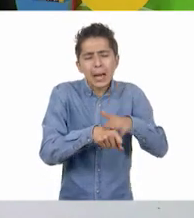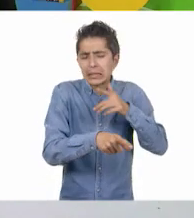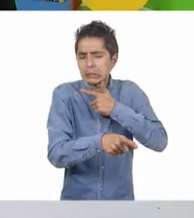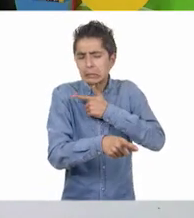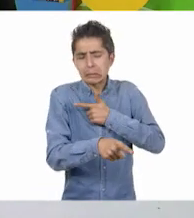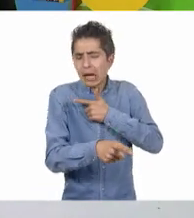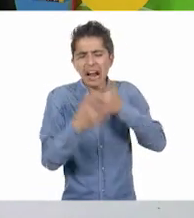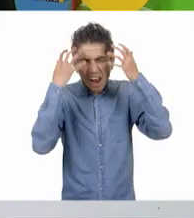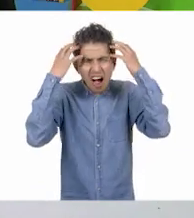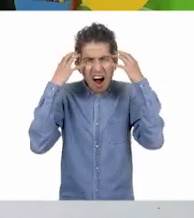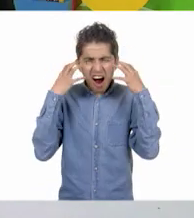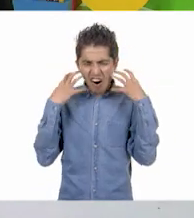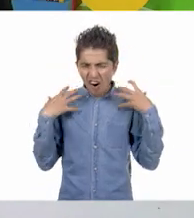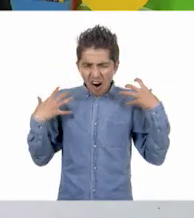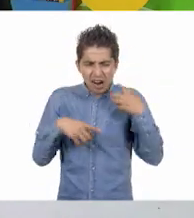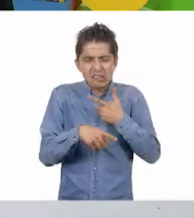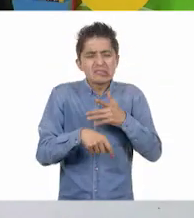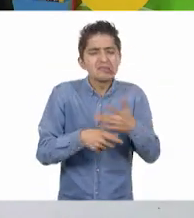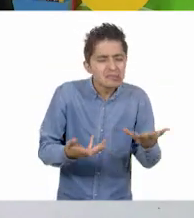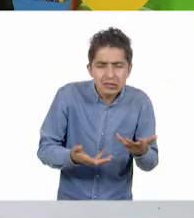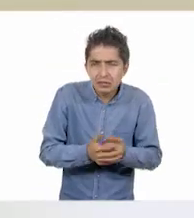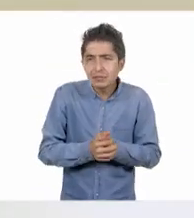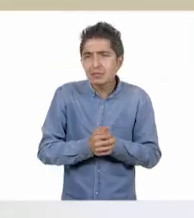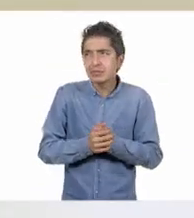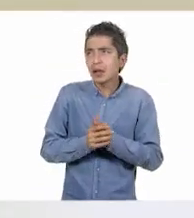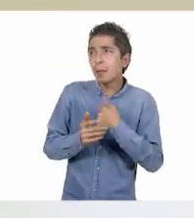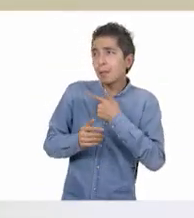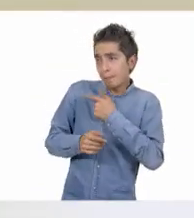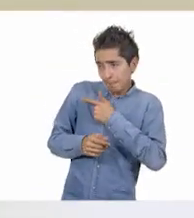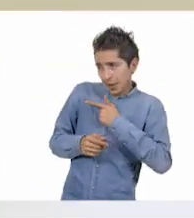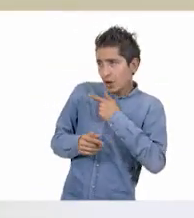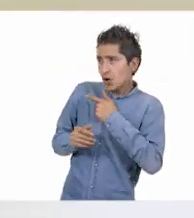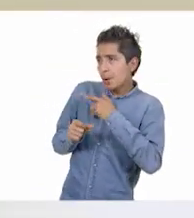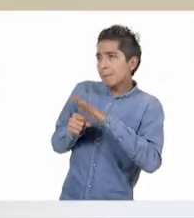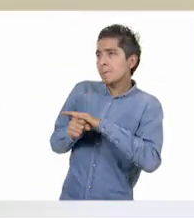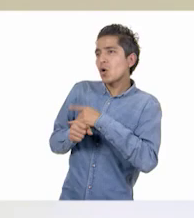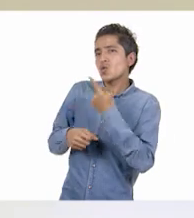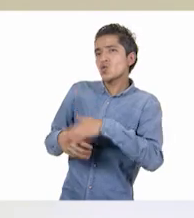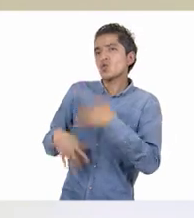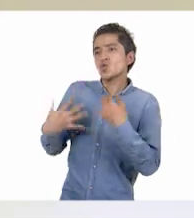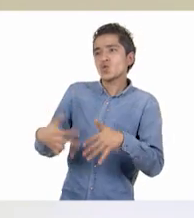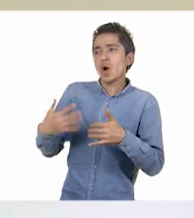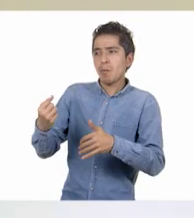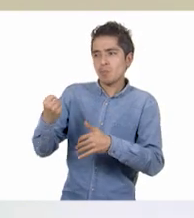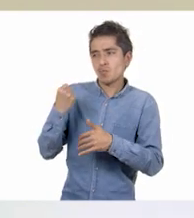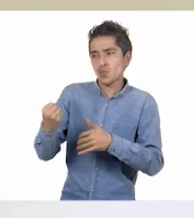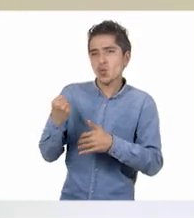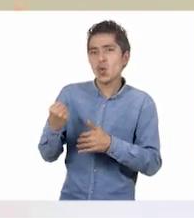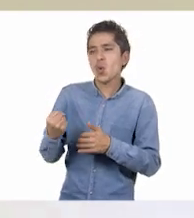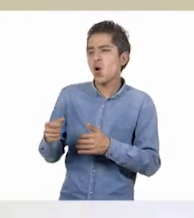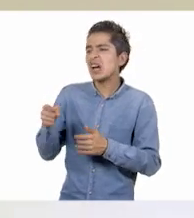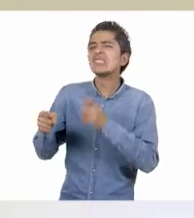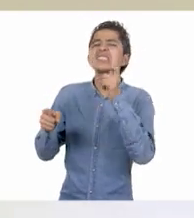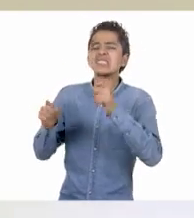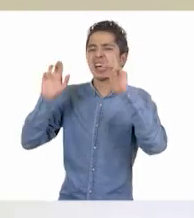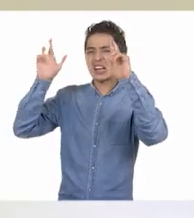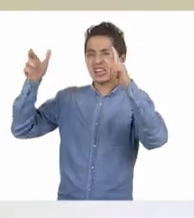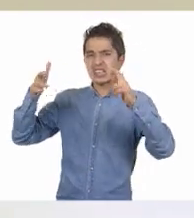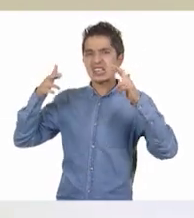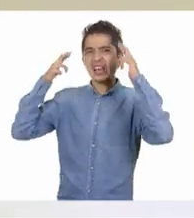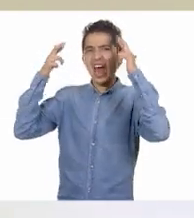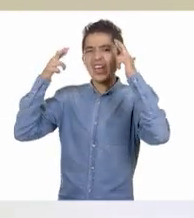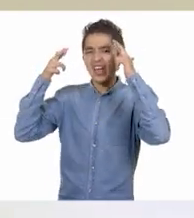león? Me gusta porque es muy fuerte. Le dicen el rey de la